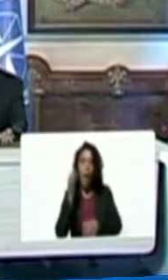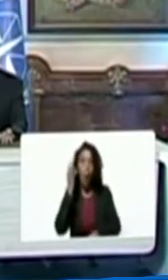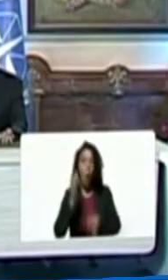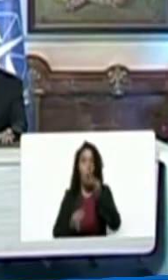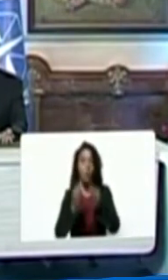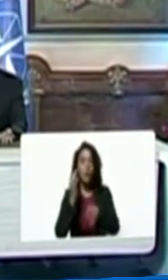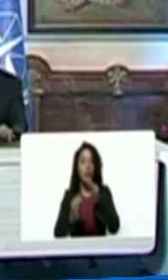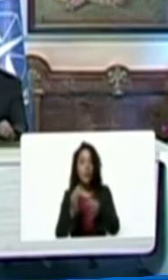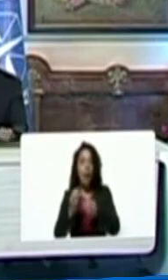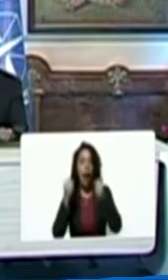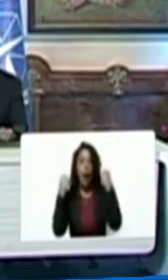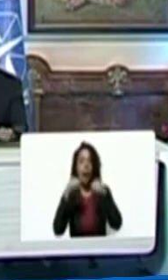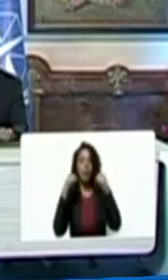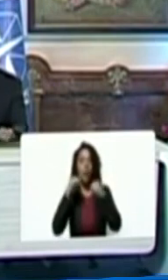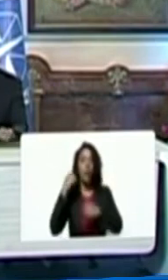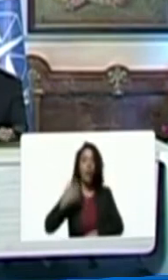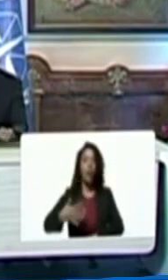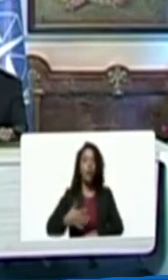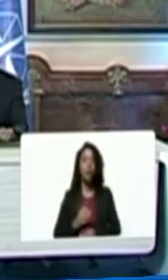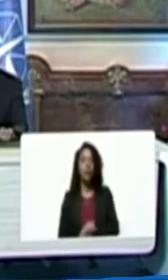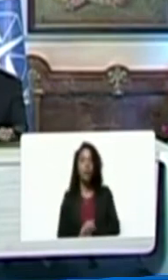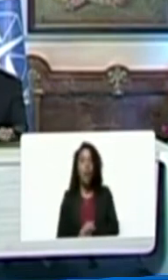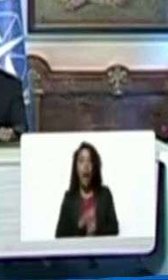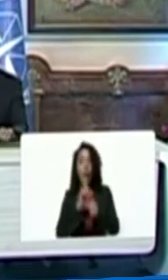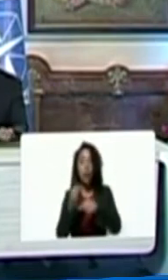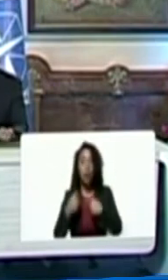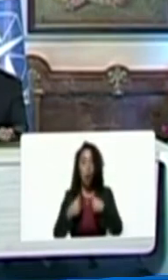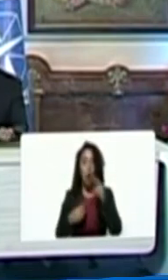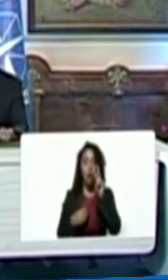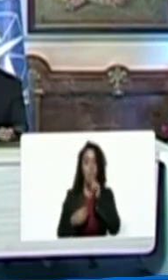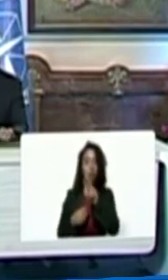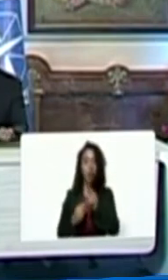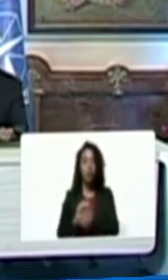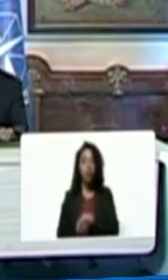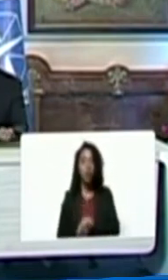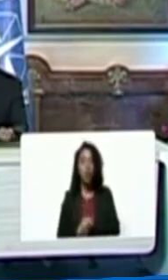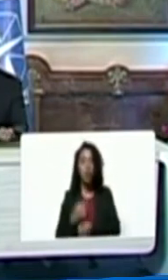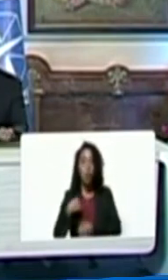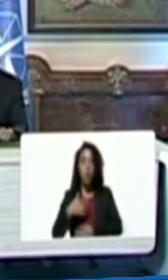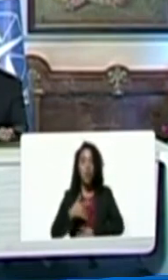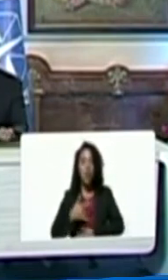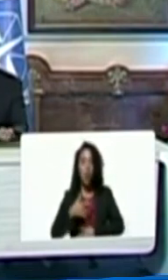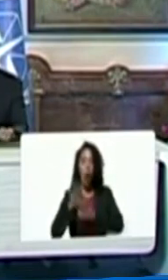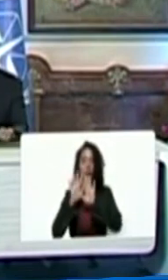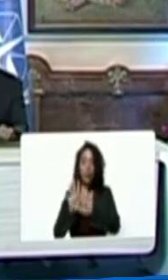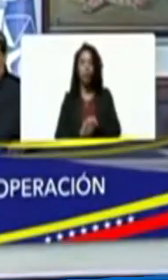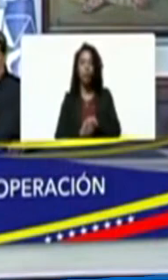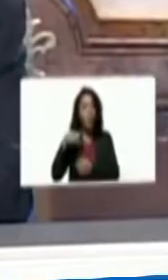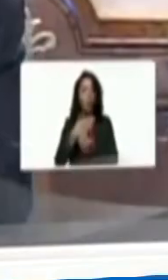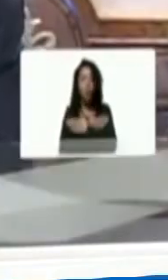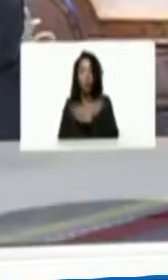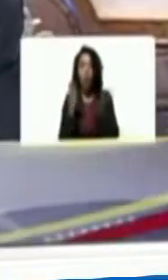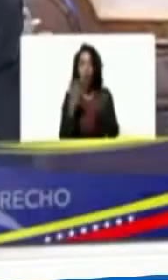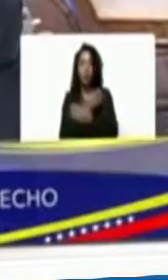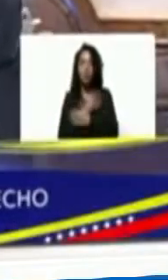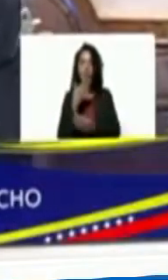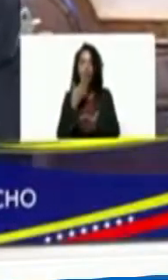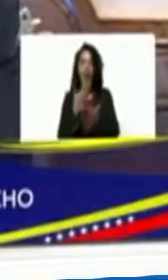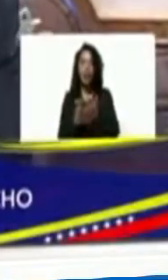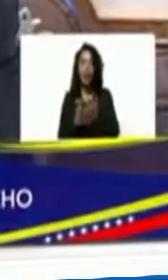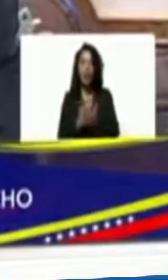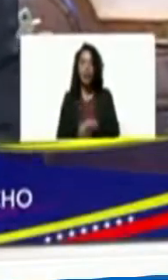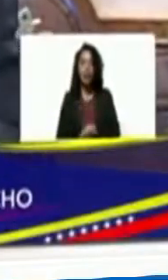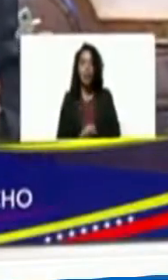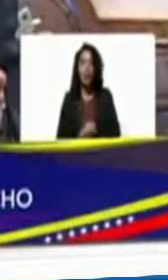otra interpretación que también podríamos darle, es en positivo, una interpretación que podría generarnos